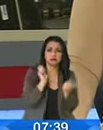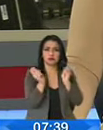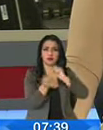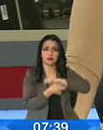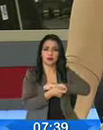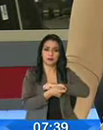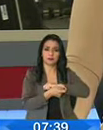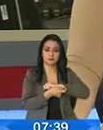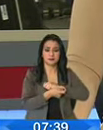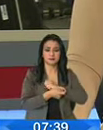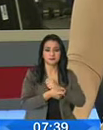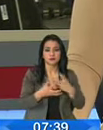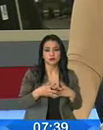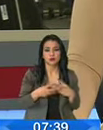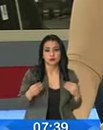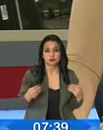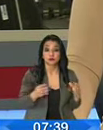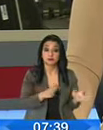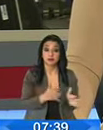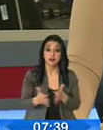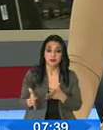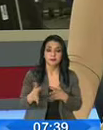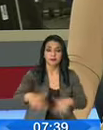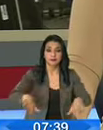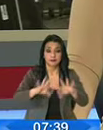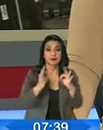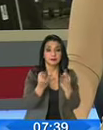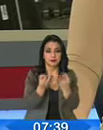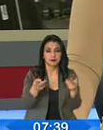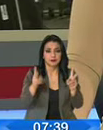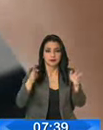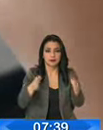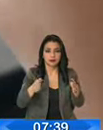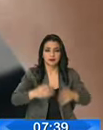los superen. Las terapias incluyen a toda la familia.